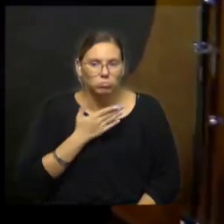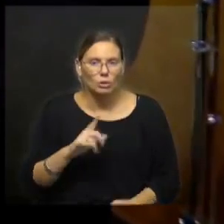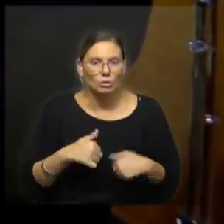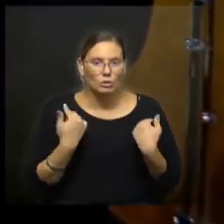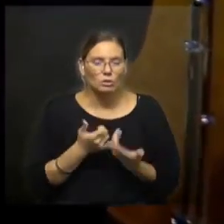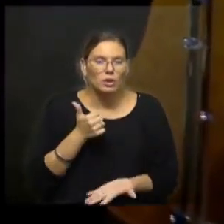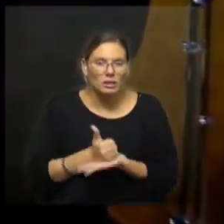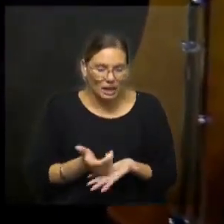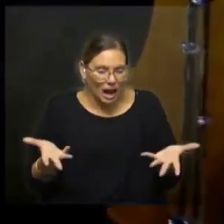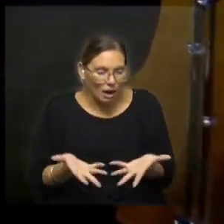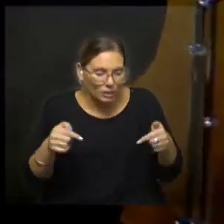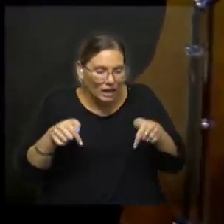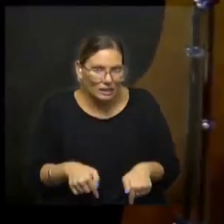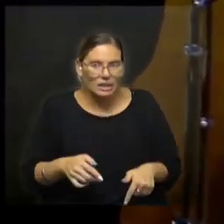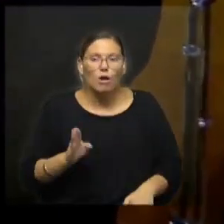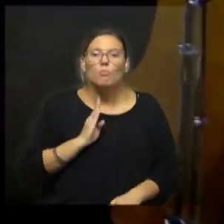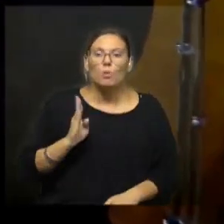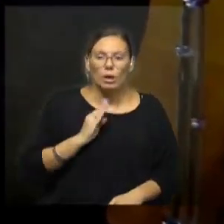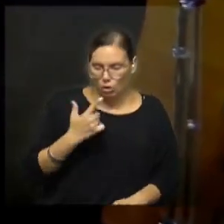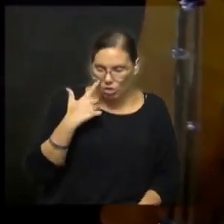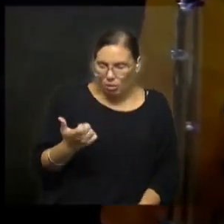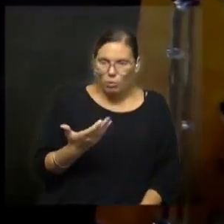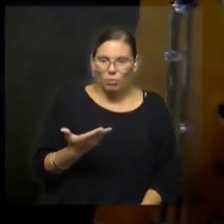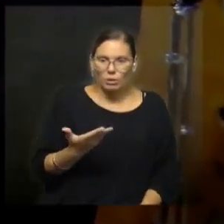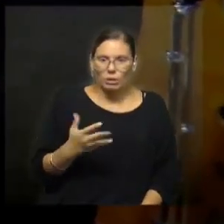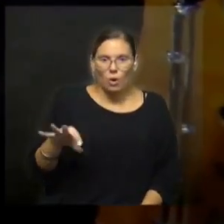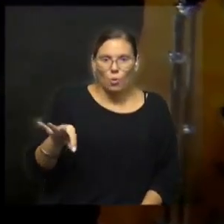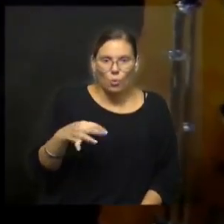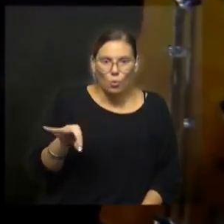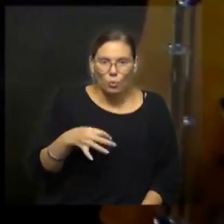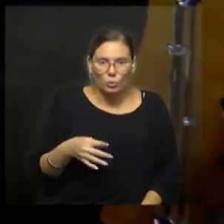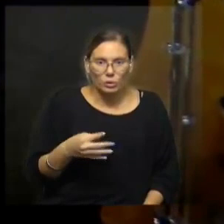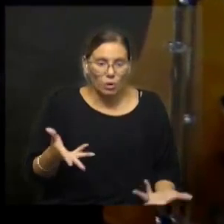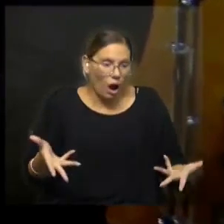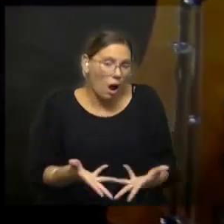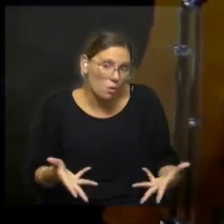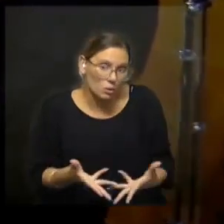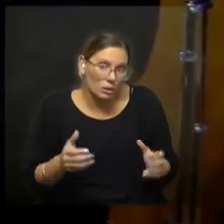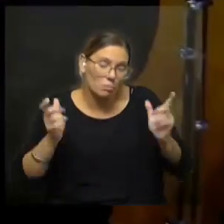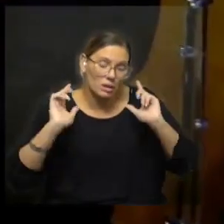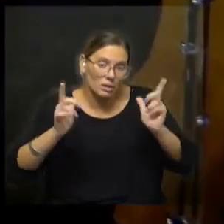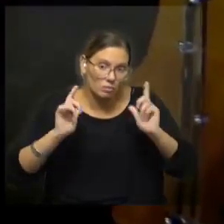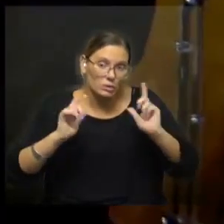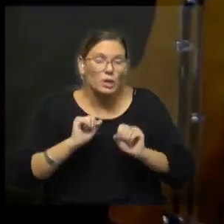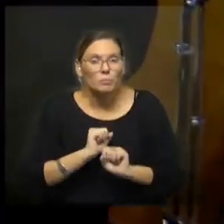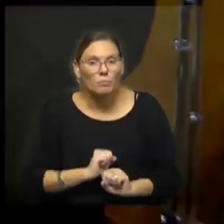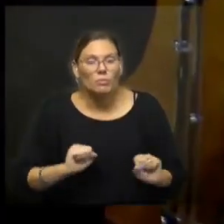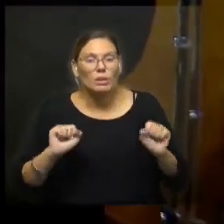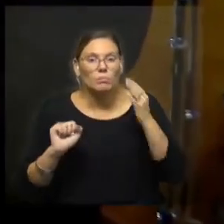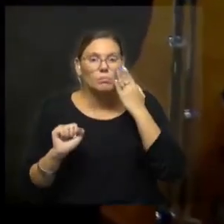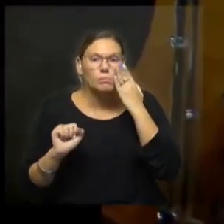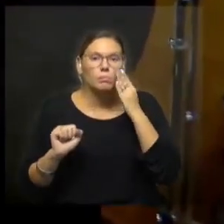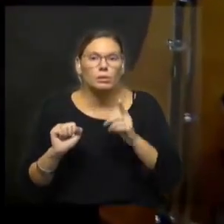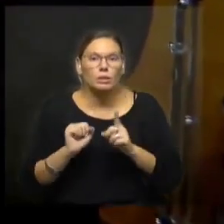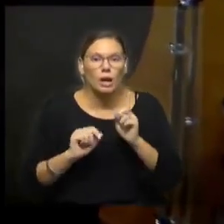estar presente aquí y ahora, el ser mujeres, que nos damos cuenta que lo único que tenemos es el día de hoy. para disfrutar. Y hemos podido quizás